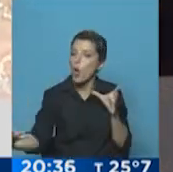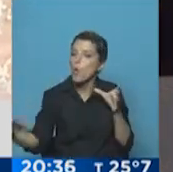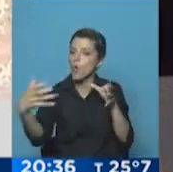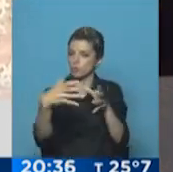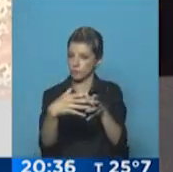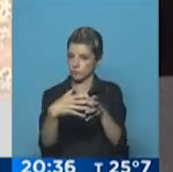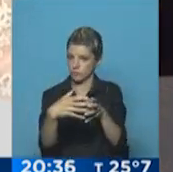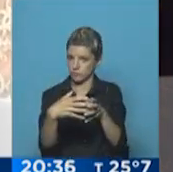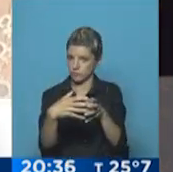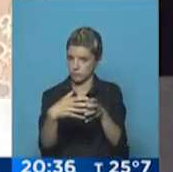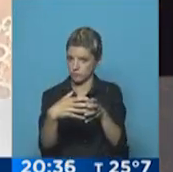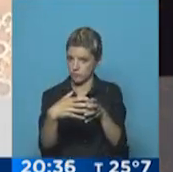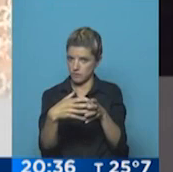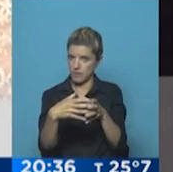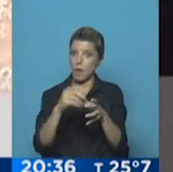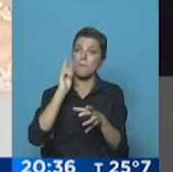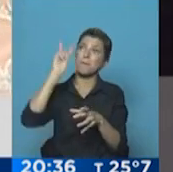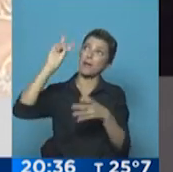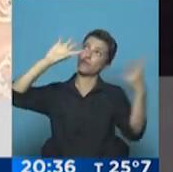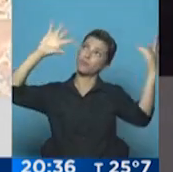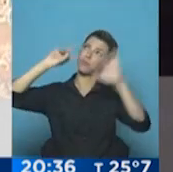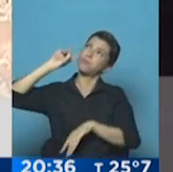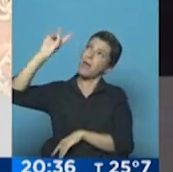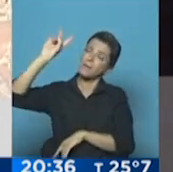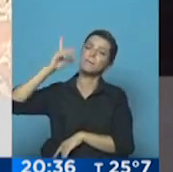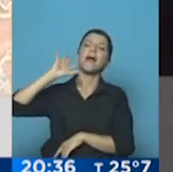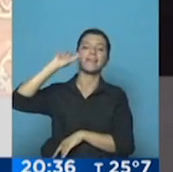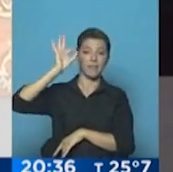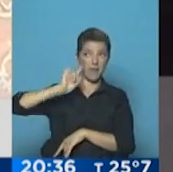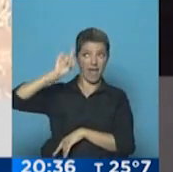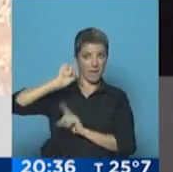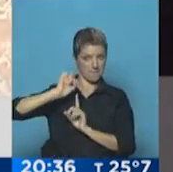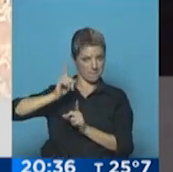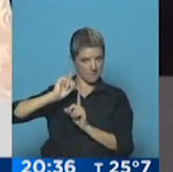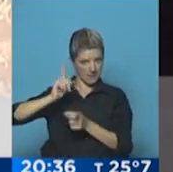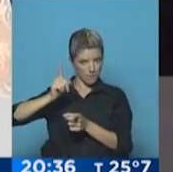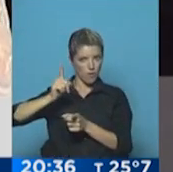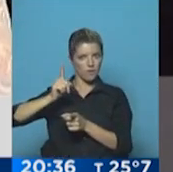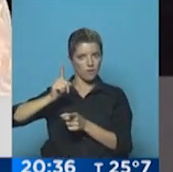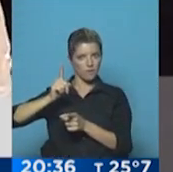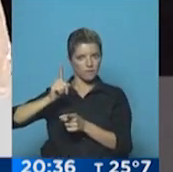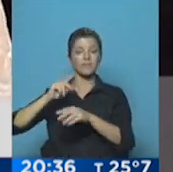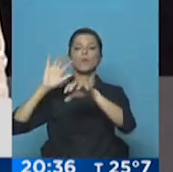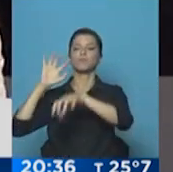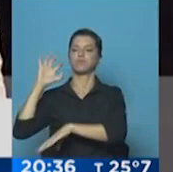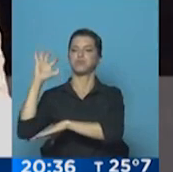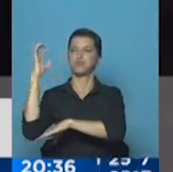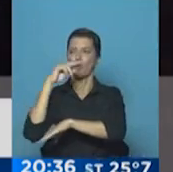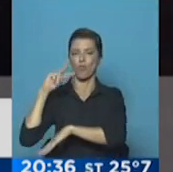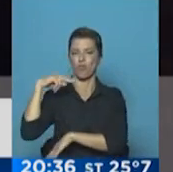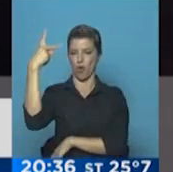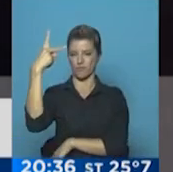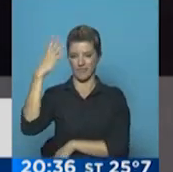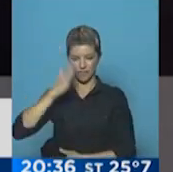juntos mirar el cielo para saber que ahí están orbitando los dos primeros